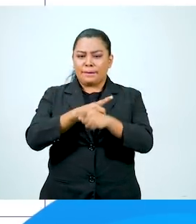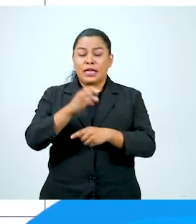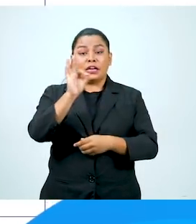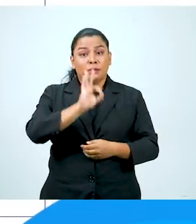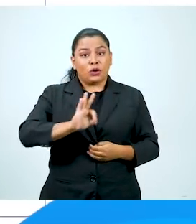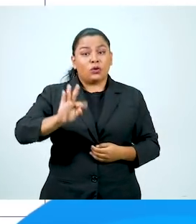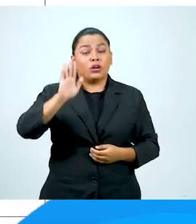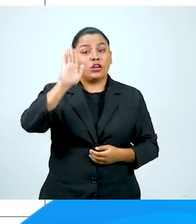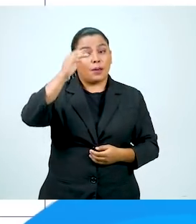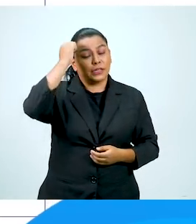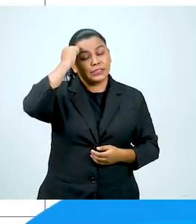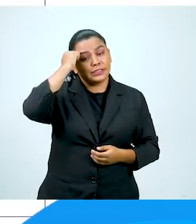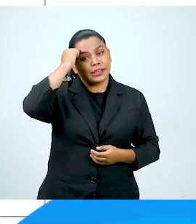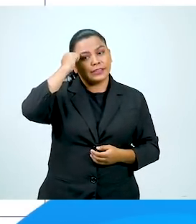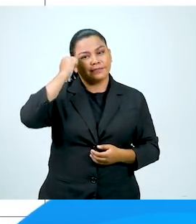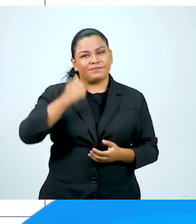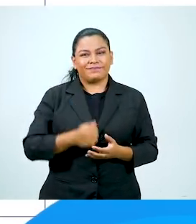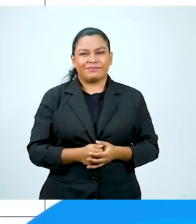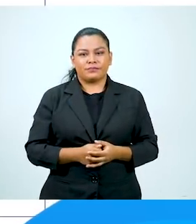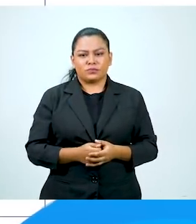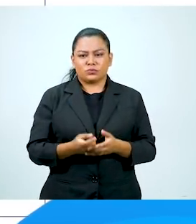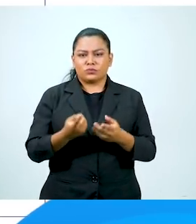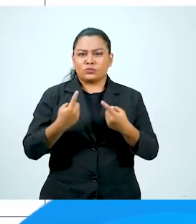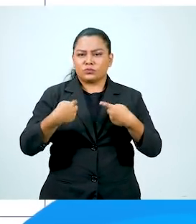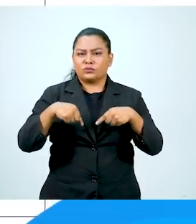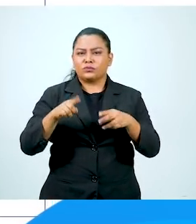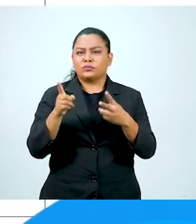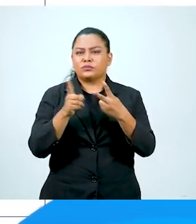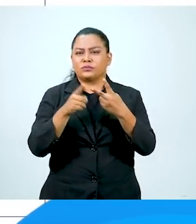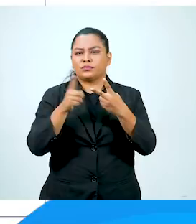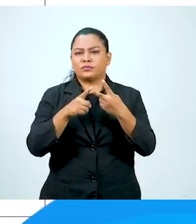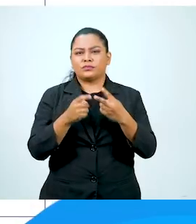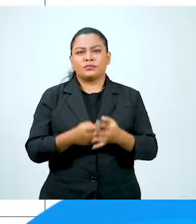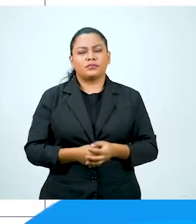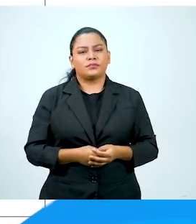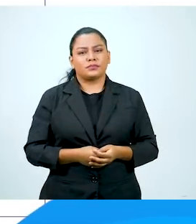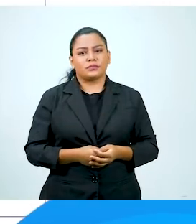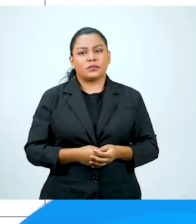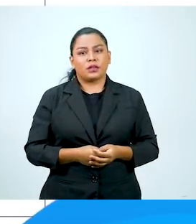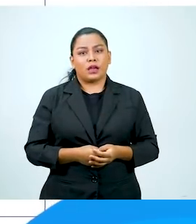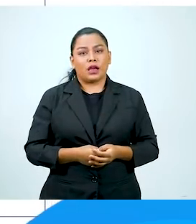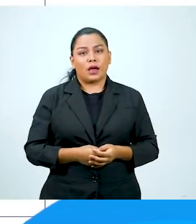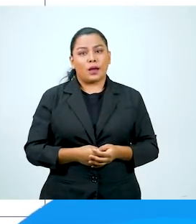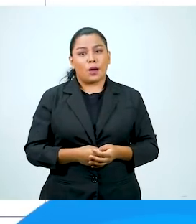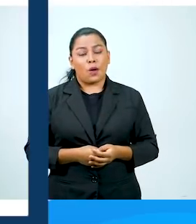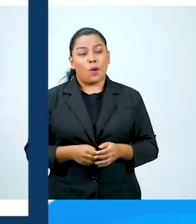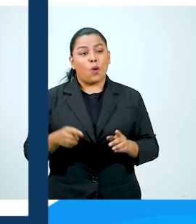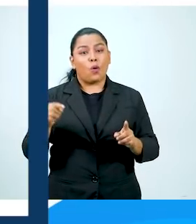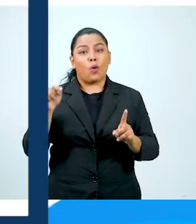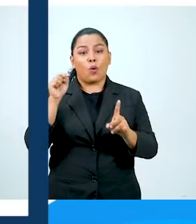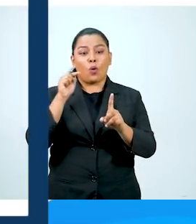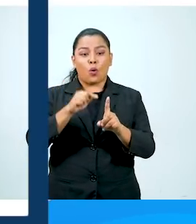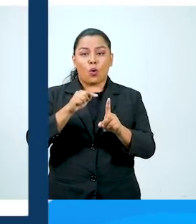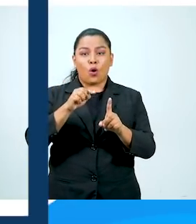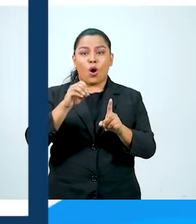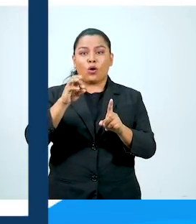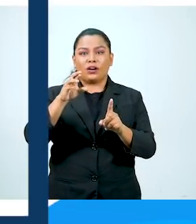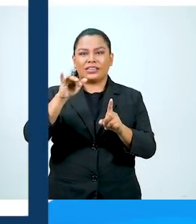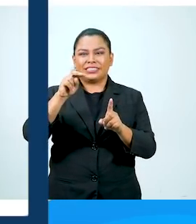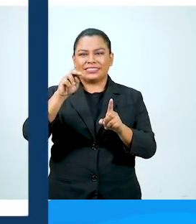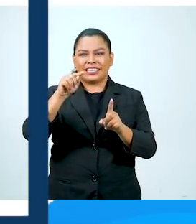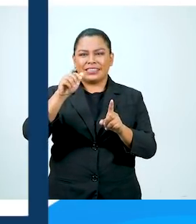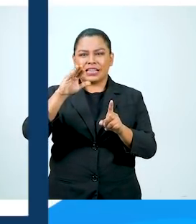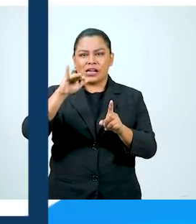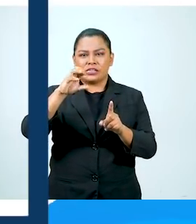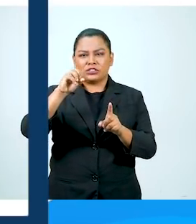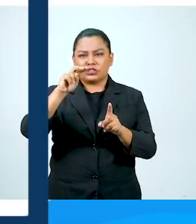mejora de los aprendizajes. El siguiente apartado que encontramos es el de las orientaciones para el